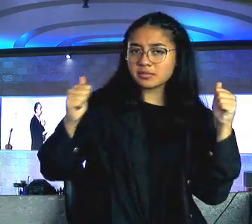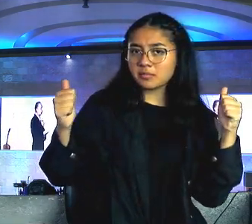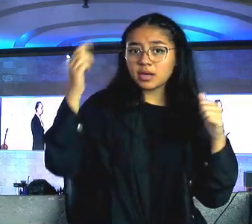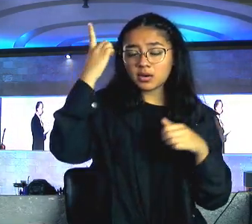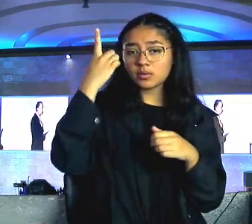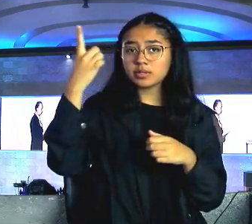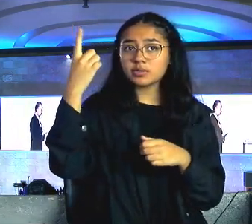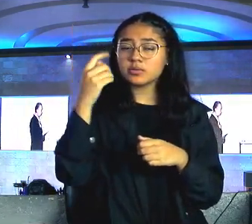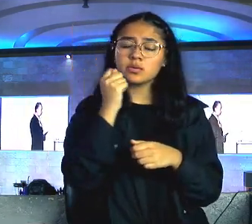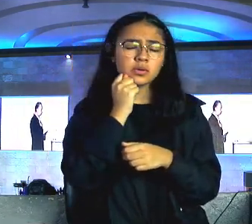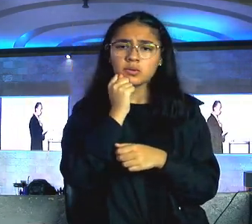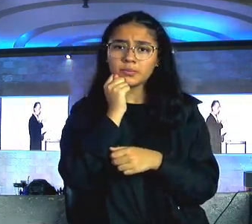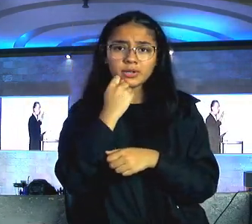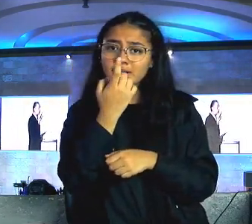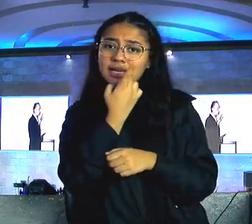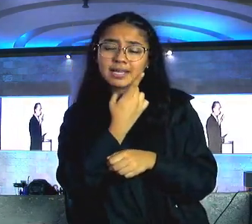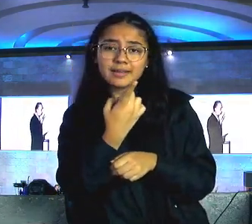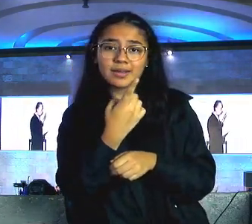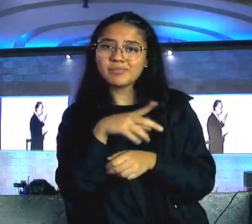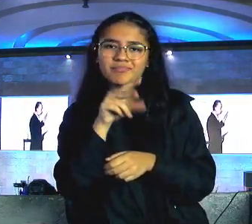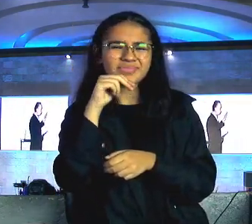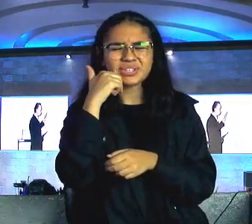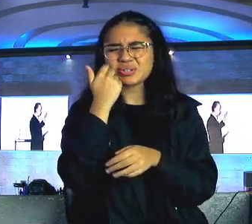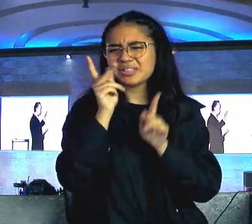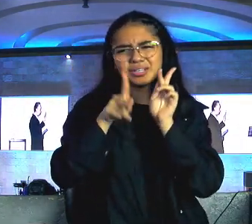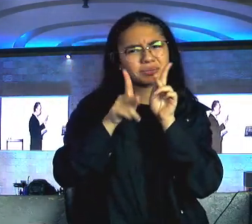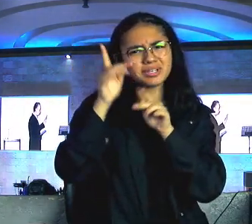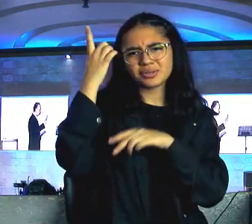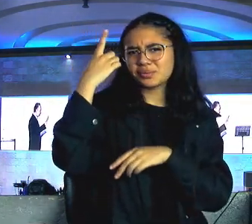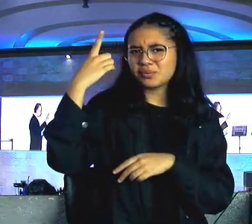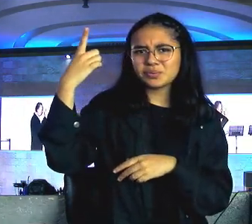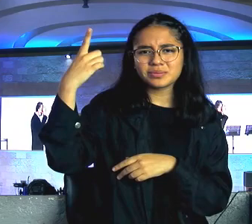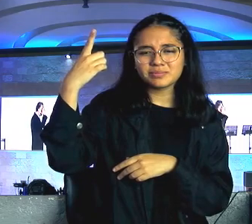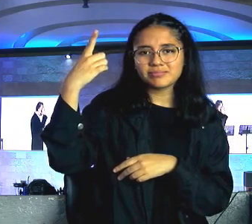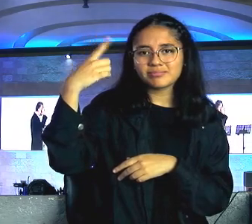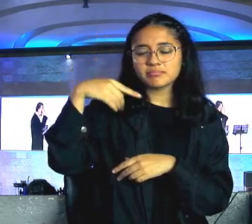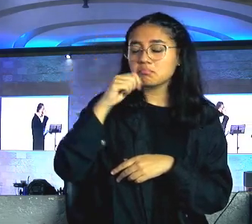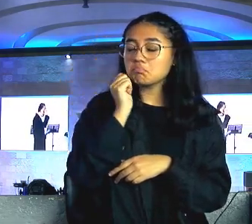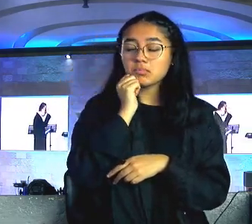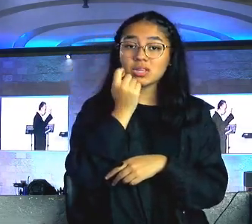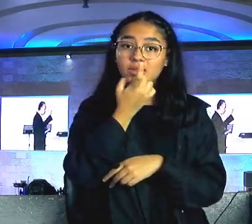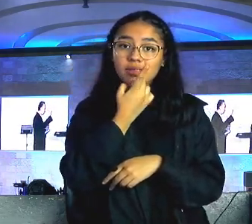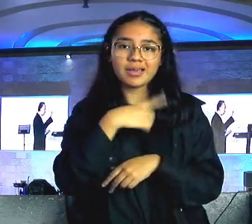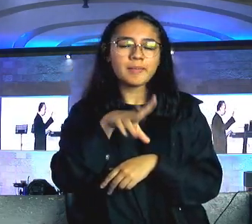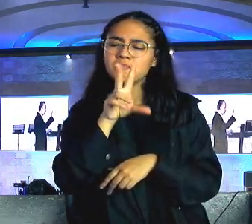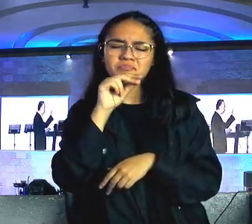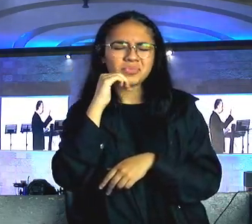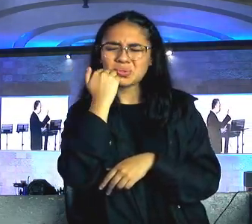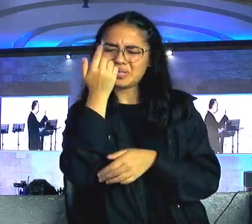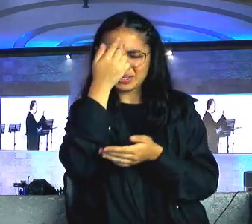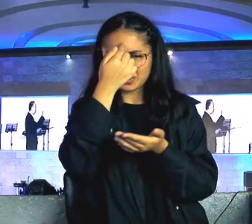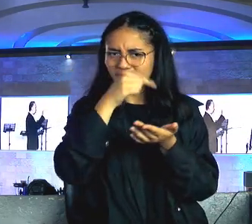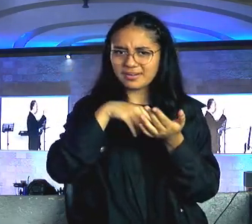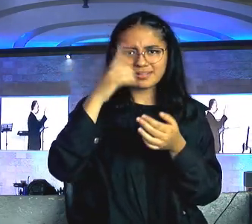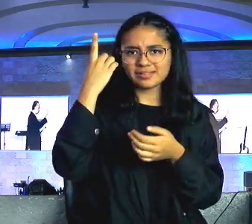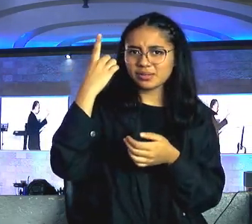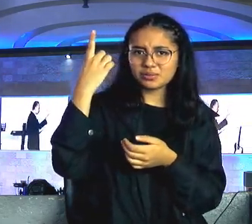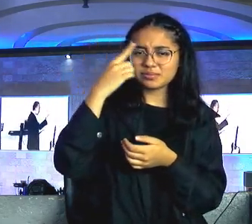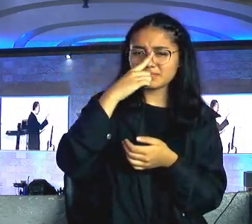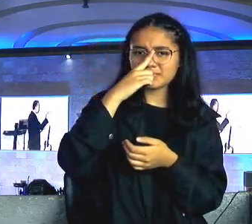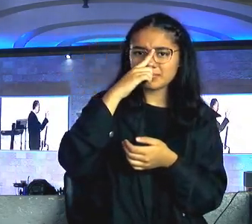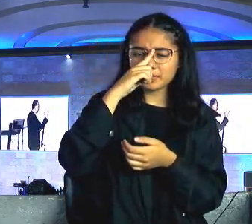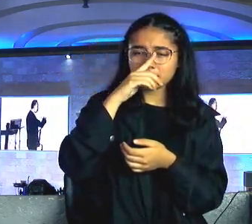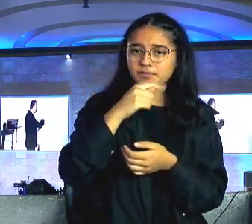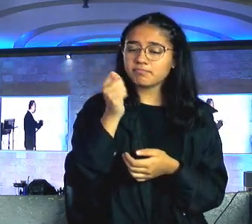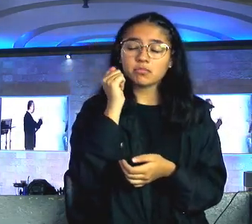que digamos, no quiero hablar con Dios, no importa que tú digas, no quiero creer en Dios, no importa que